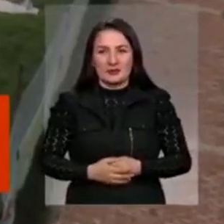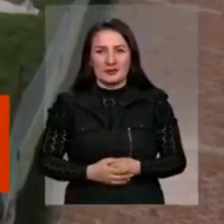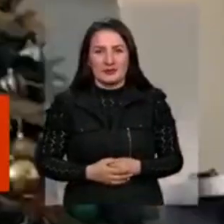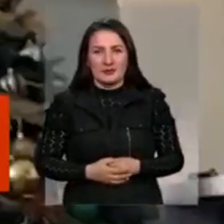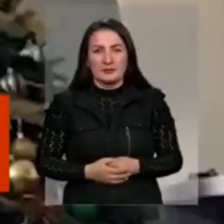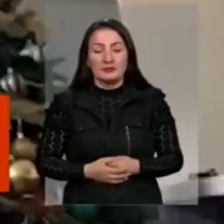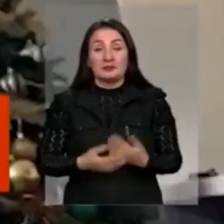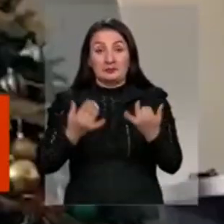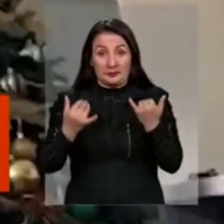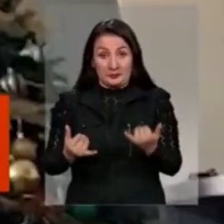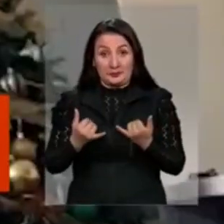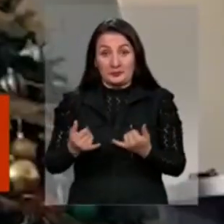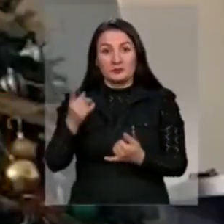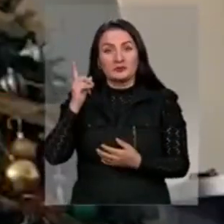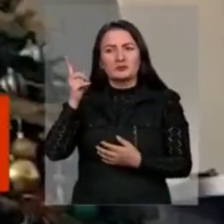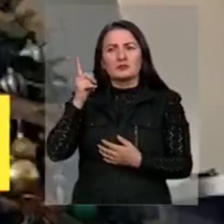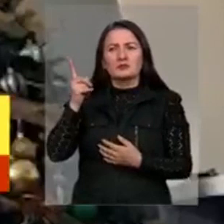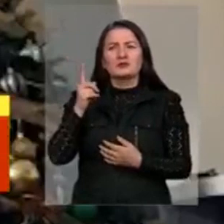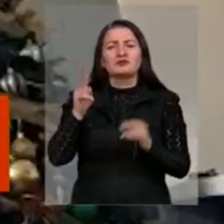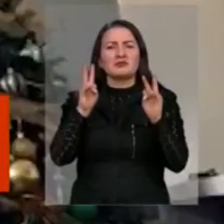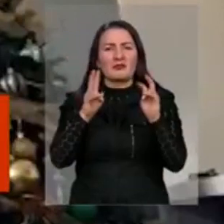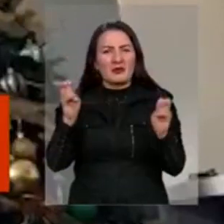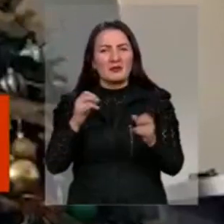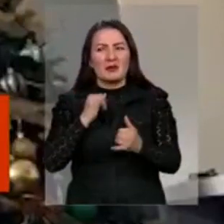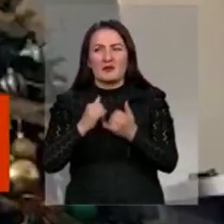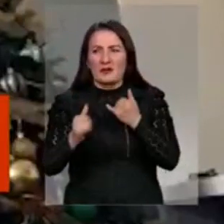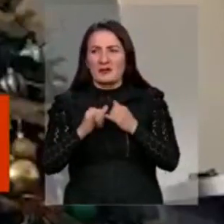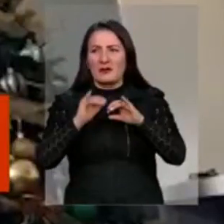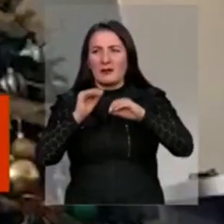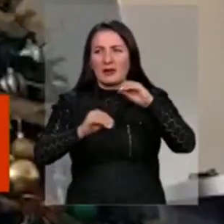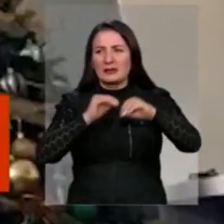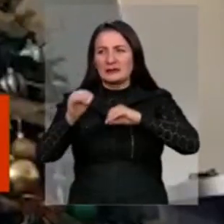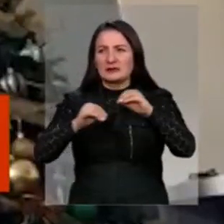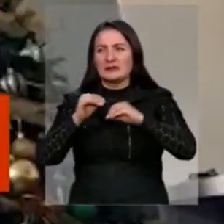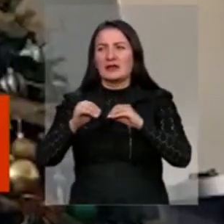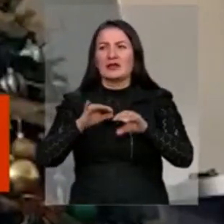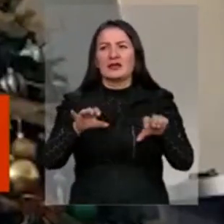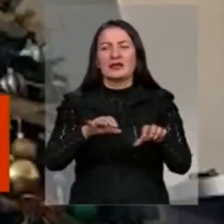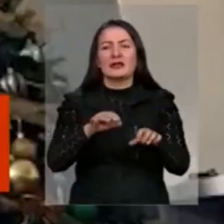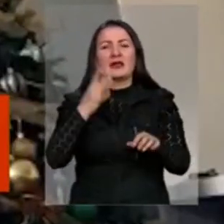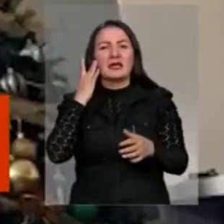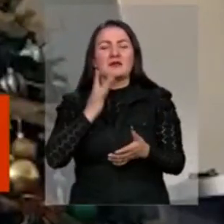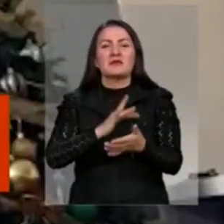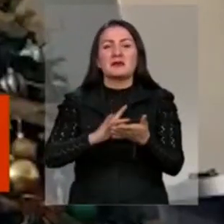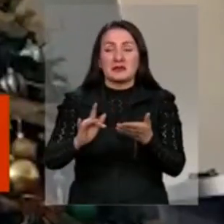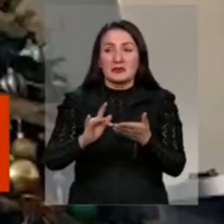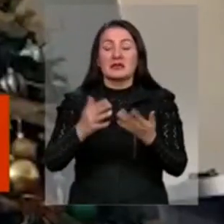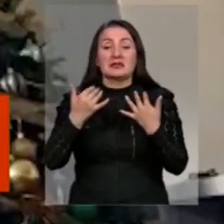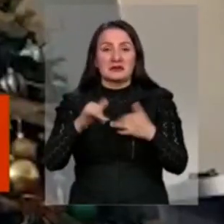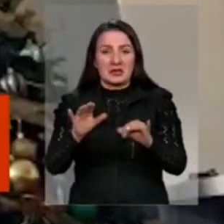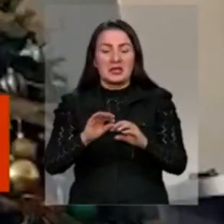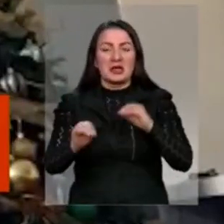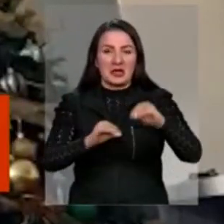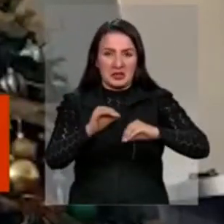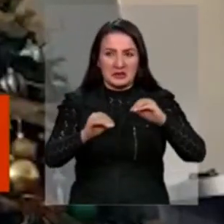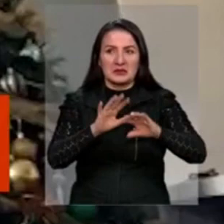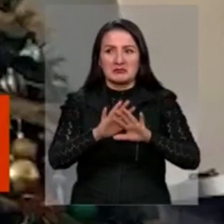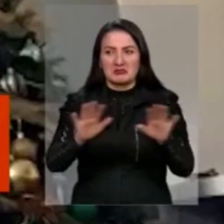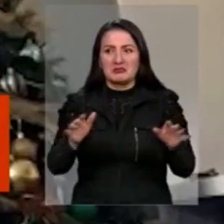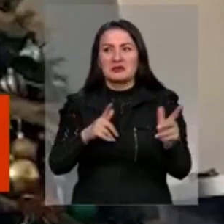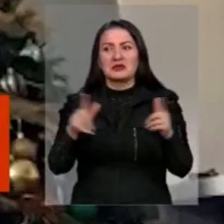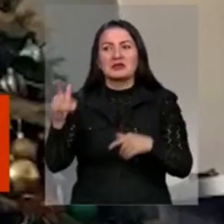actualmente estamos en temas finales de remates de obra de limpieza y ya esperamos tenerla